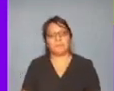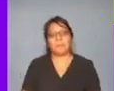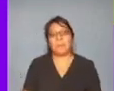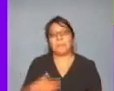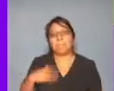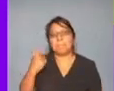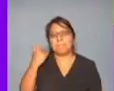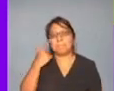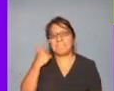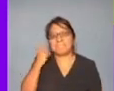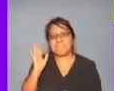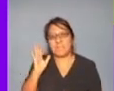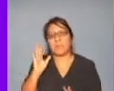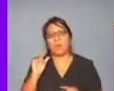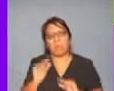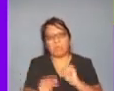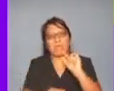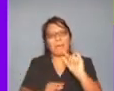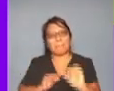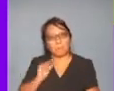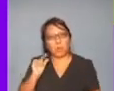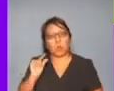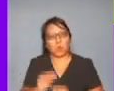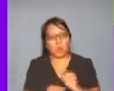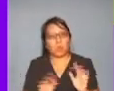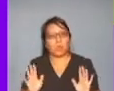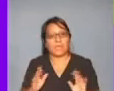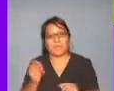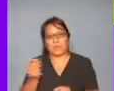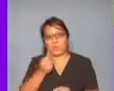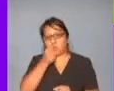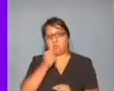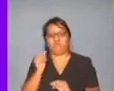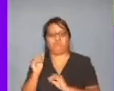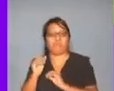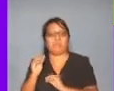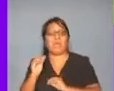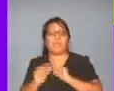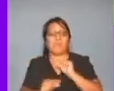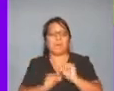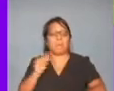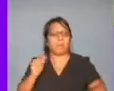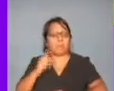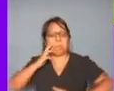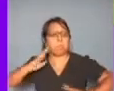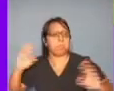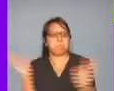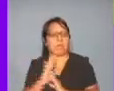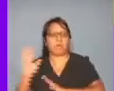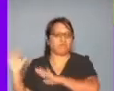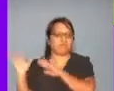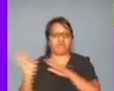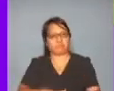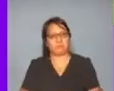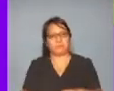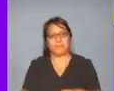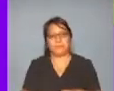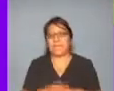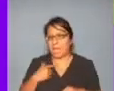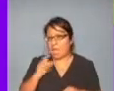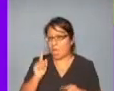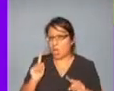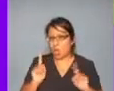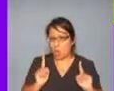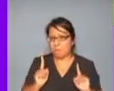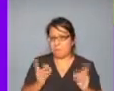venía como a paso lento, pero después el fin de semana es que llegó la mayor cantidad de turistas. ¿Ustedes han visto lo mismo que quizás vimos nosotros? Así